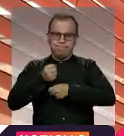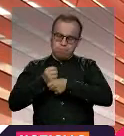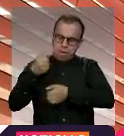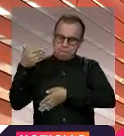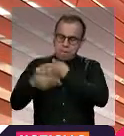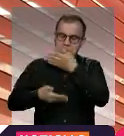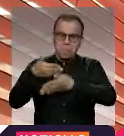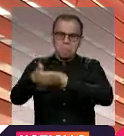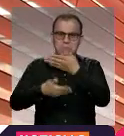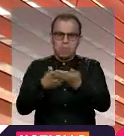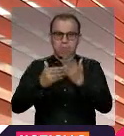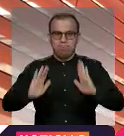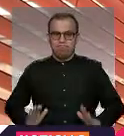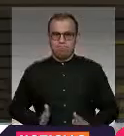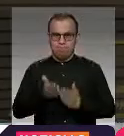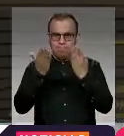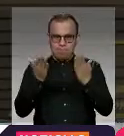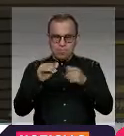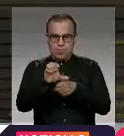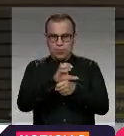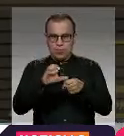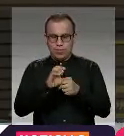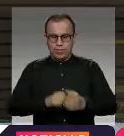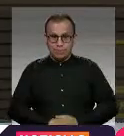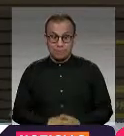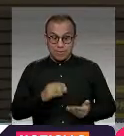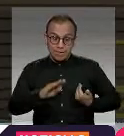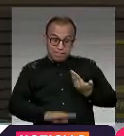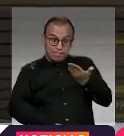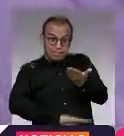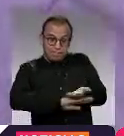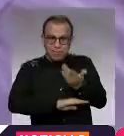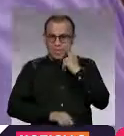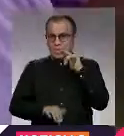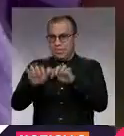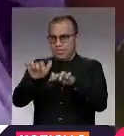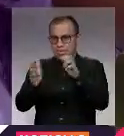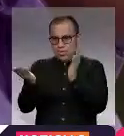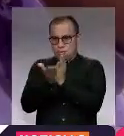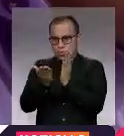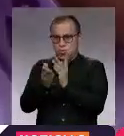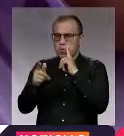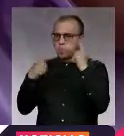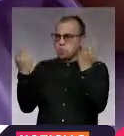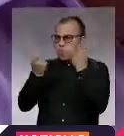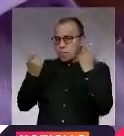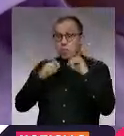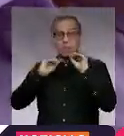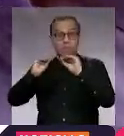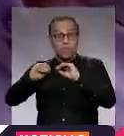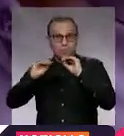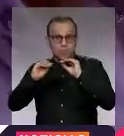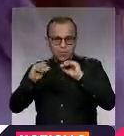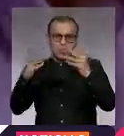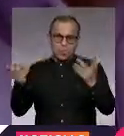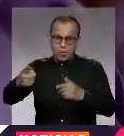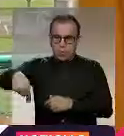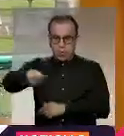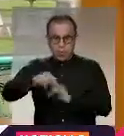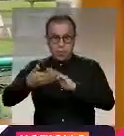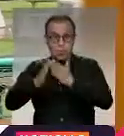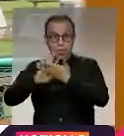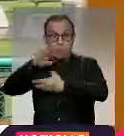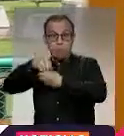hoy tengamos una mejor ciudad. La iniciativa plantea que la Secretaría de Educación lleve a cabo campañas pedagógicas en la comunidad educativa